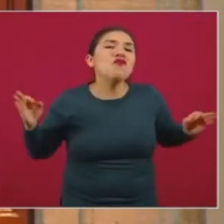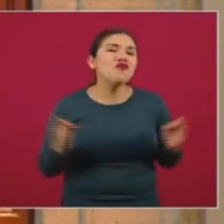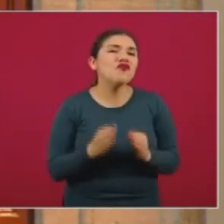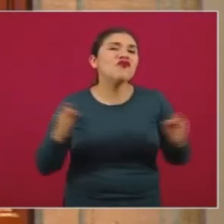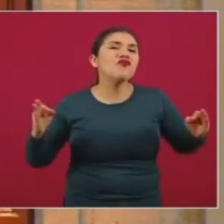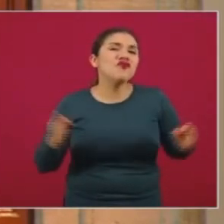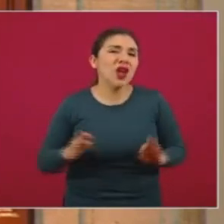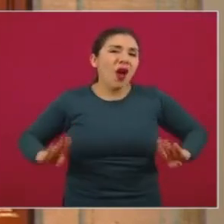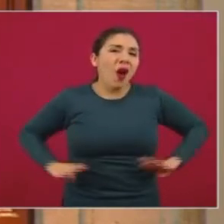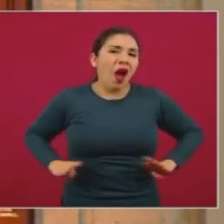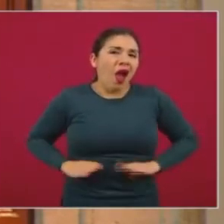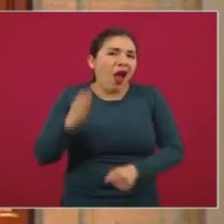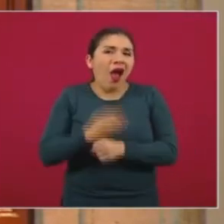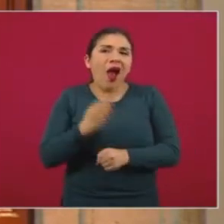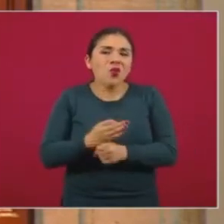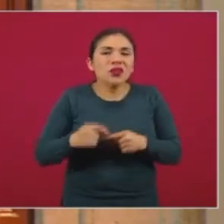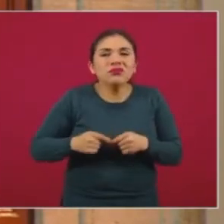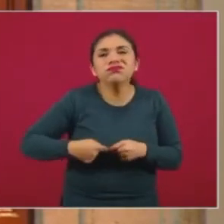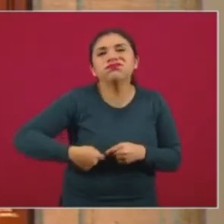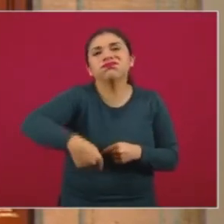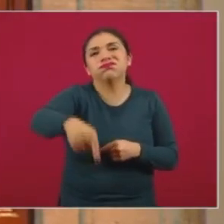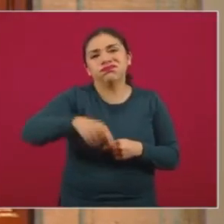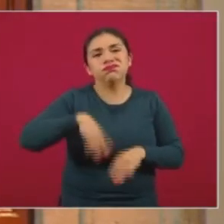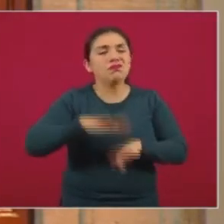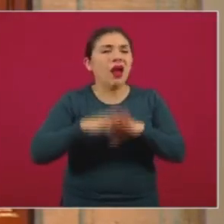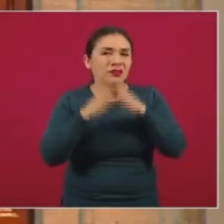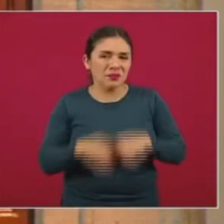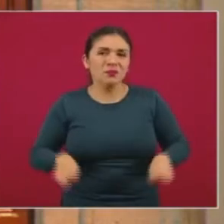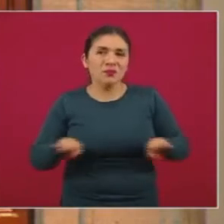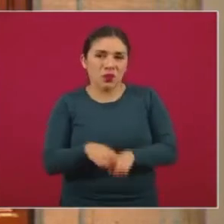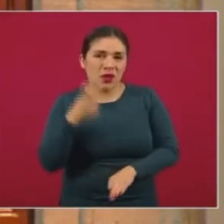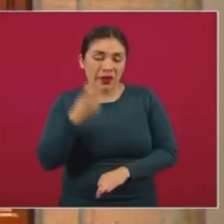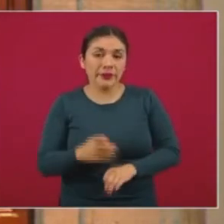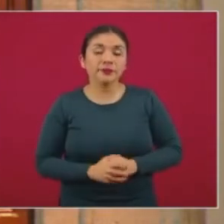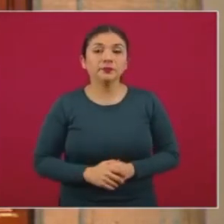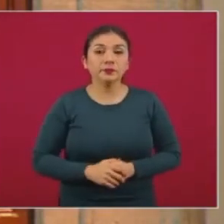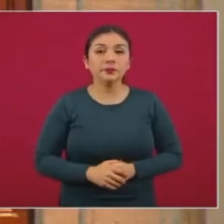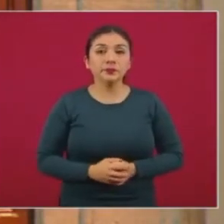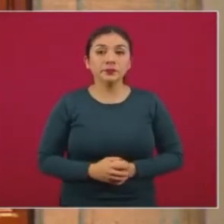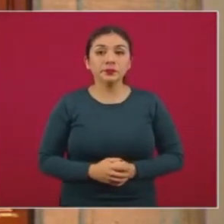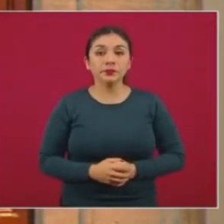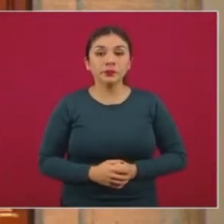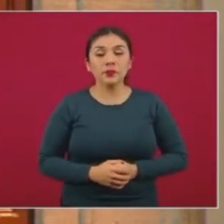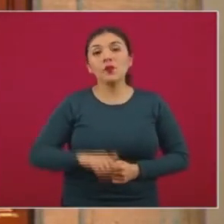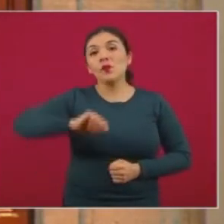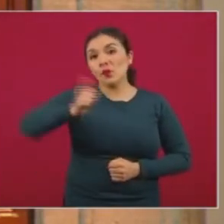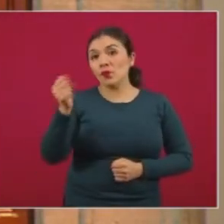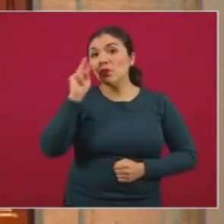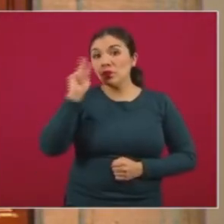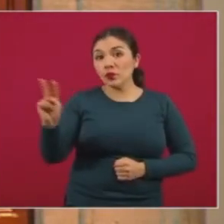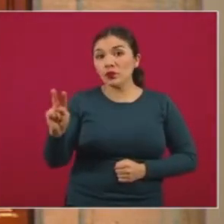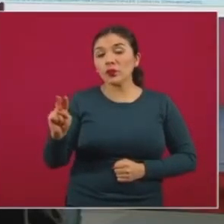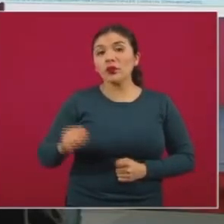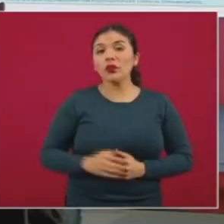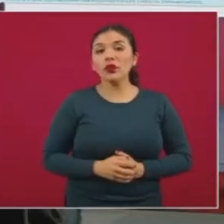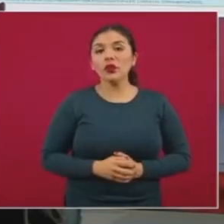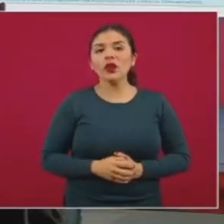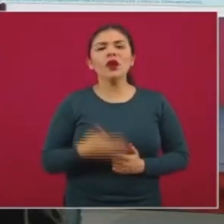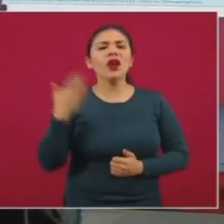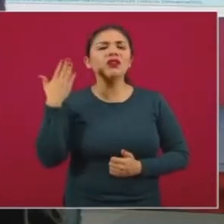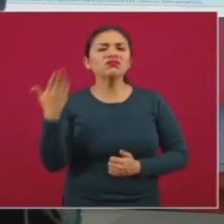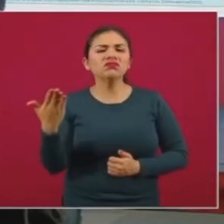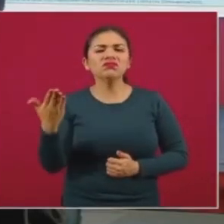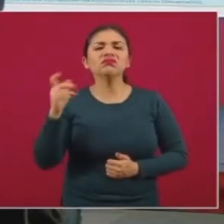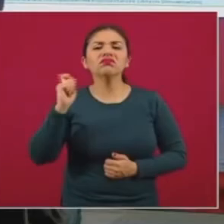temporada invernal más importante. Si vemos la siguiente diapositiva, vemos ahora el